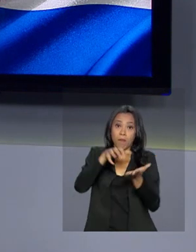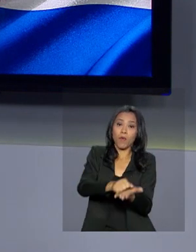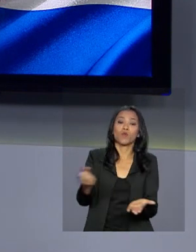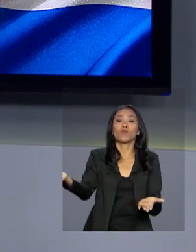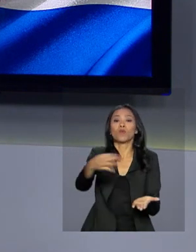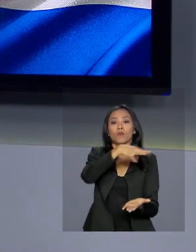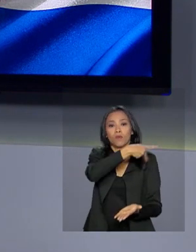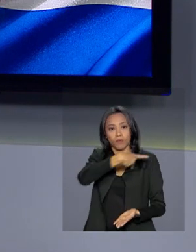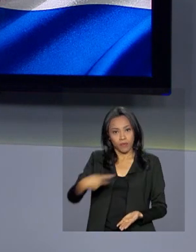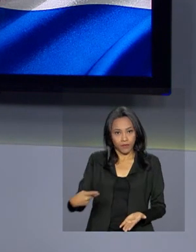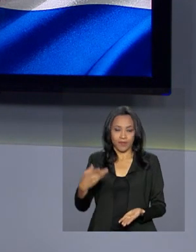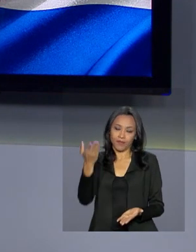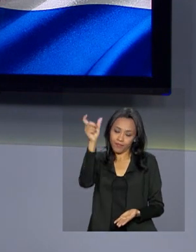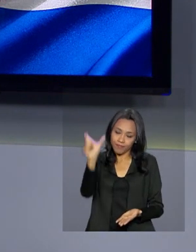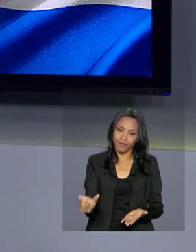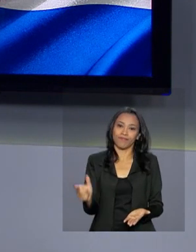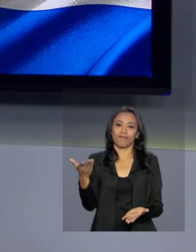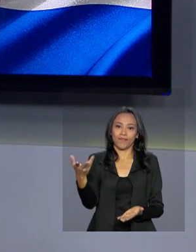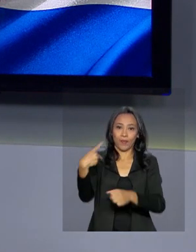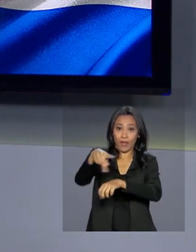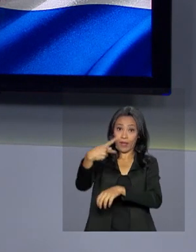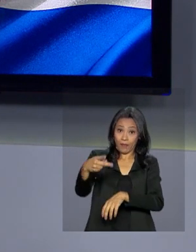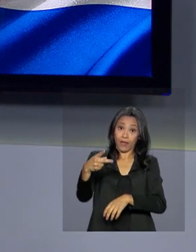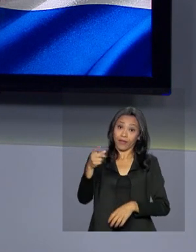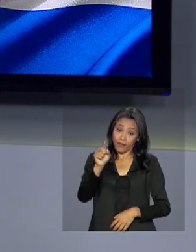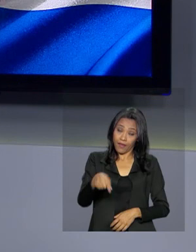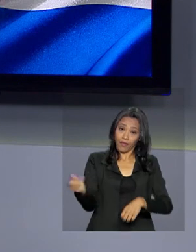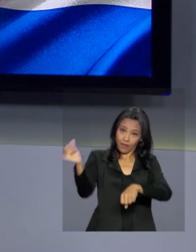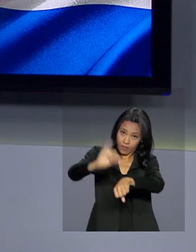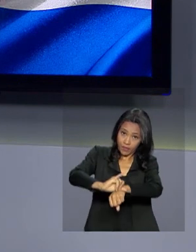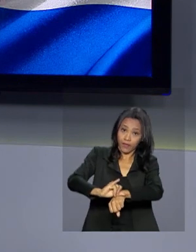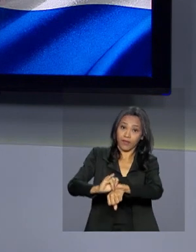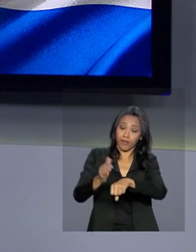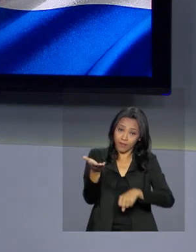presidente do Paraguai, Mário Benítez. A cerimônia acontece na cidade de